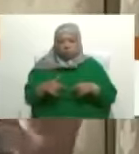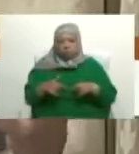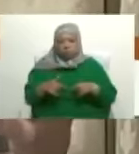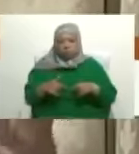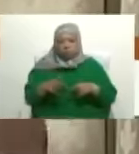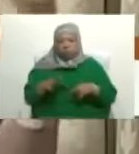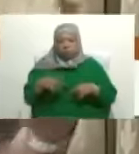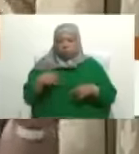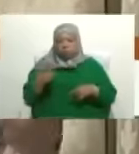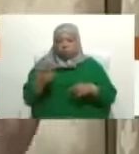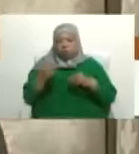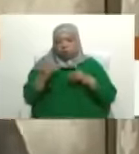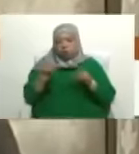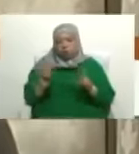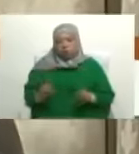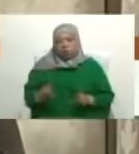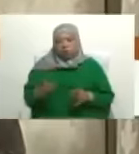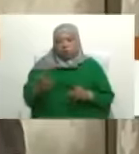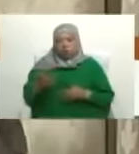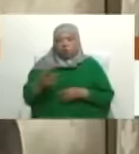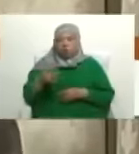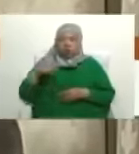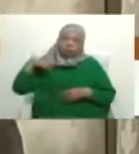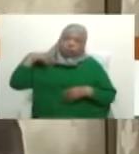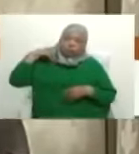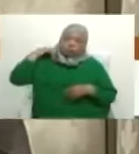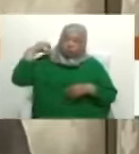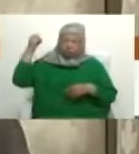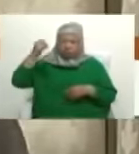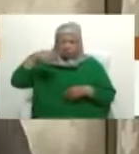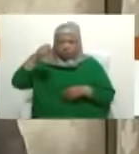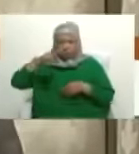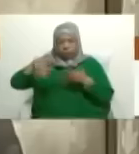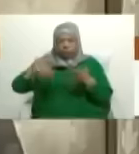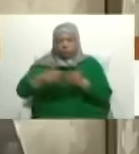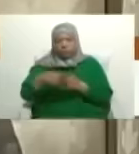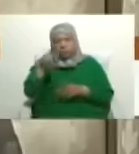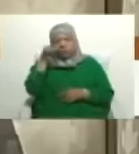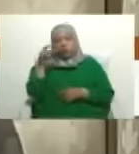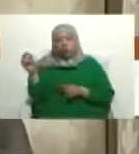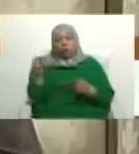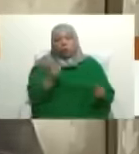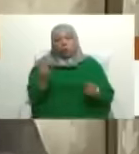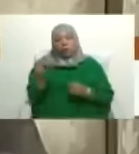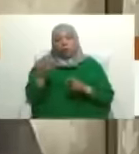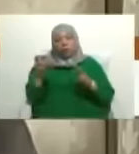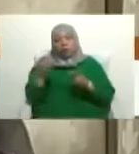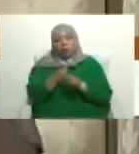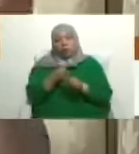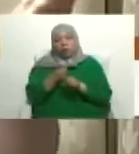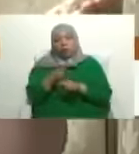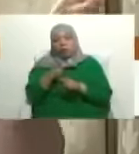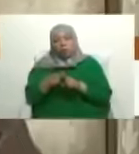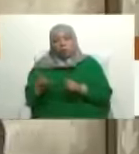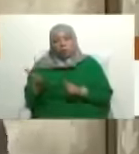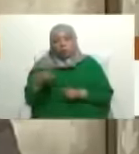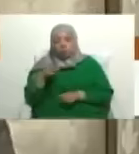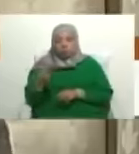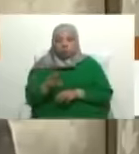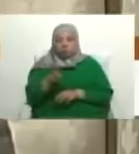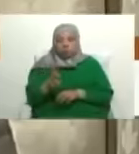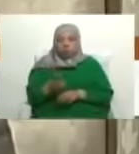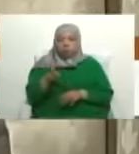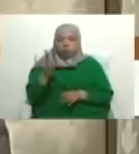dónde podrían venir esas decisiones? ¿Qué es lo que la Asamblea Nacional podría discutir sobre este tema? Y por otro lado, usted